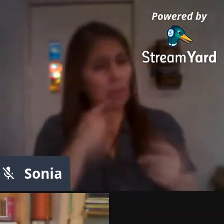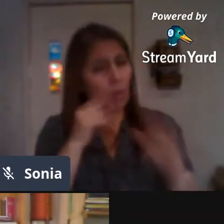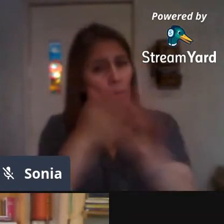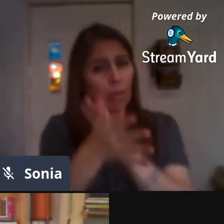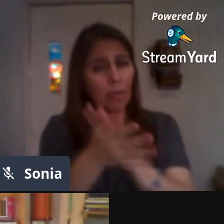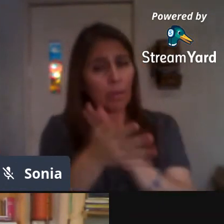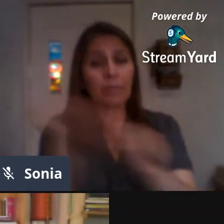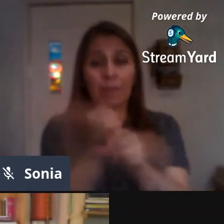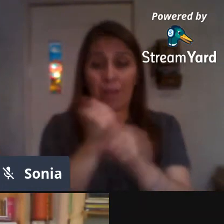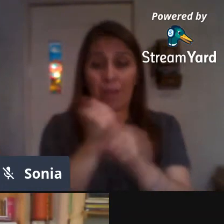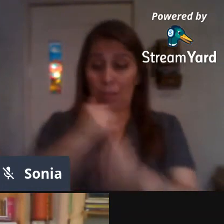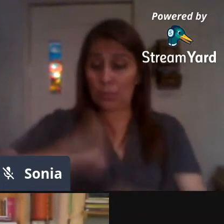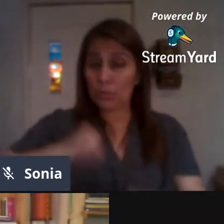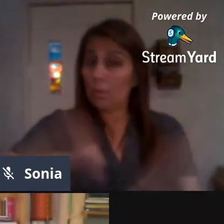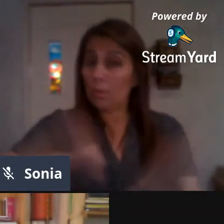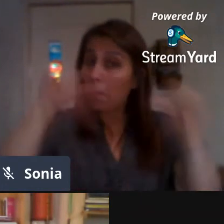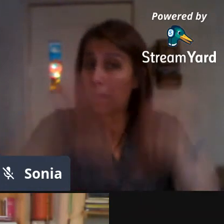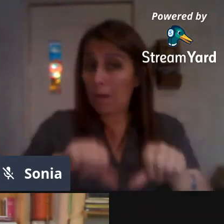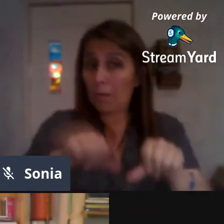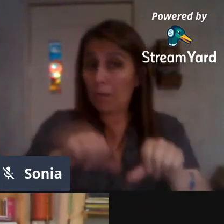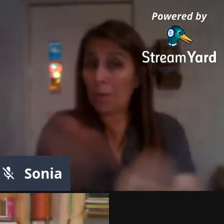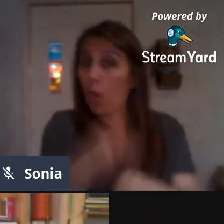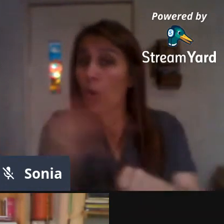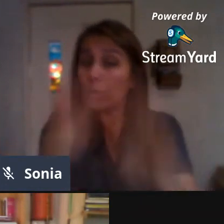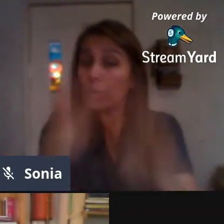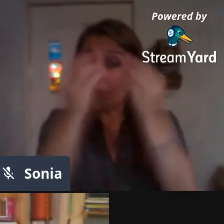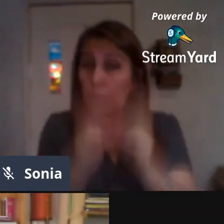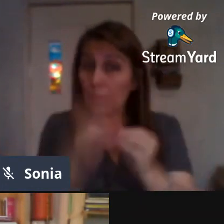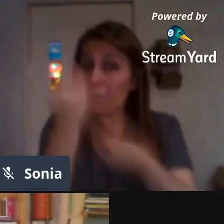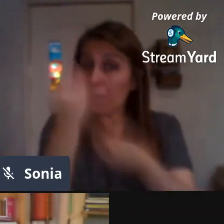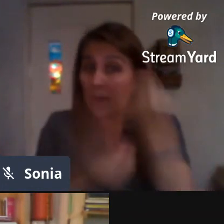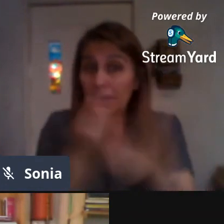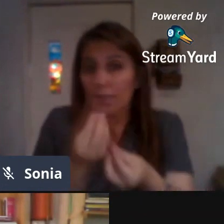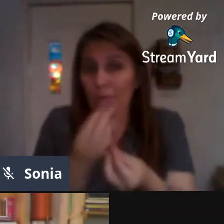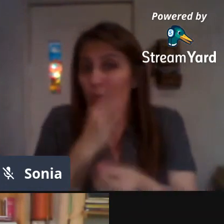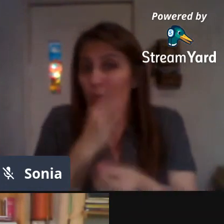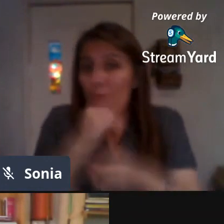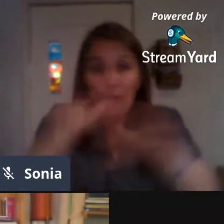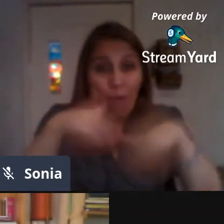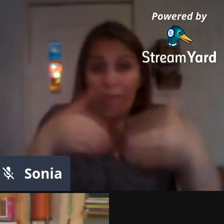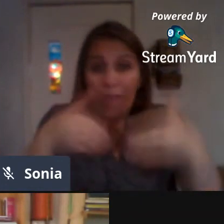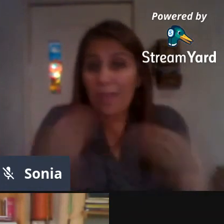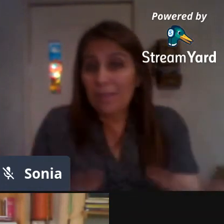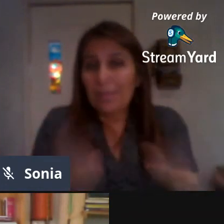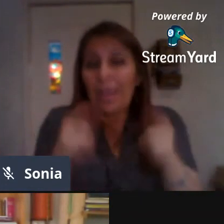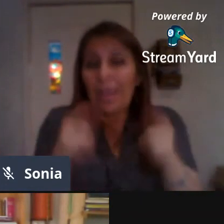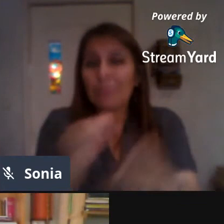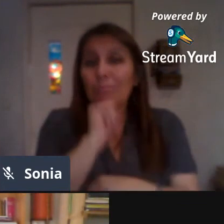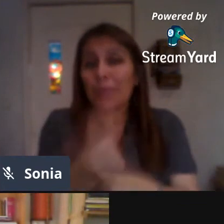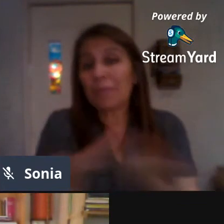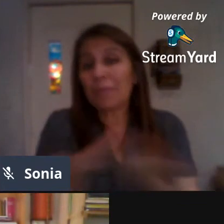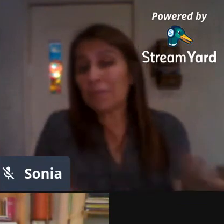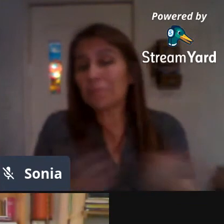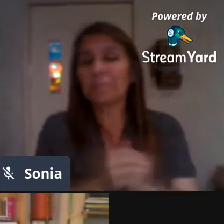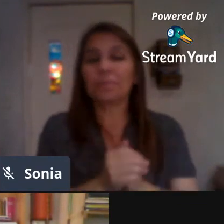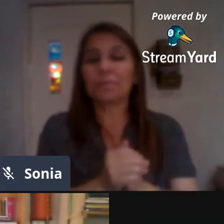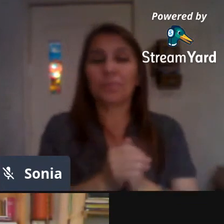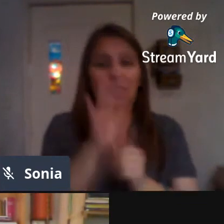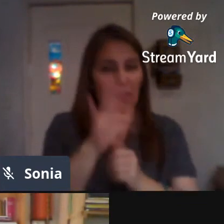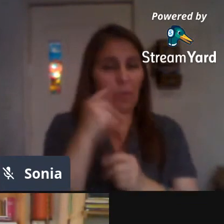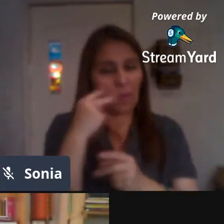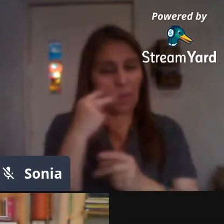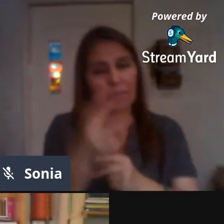es que no existen otras alternativas para hacerlo entonces es nada los dejo por ahí y ya ahorita regresamos vale muchas